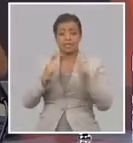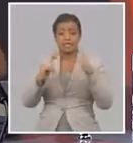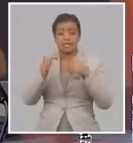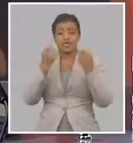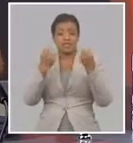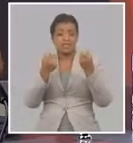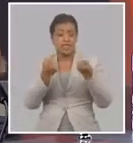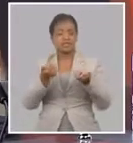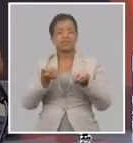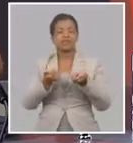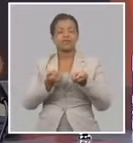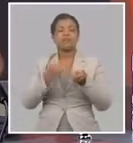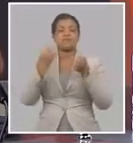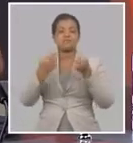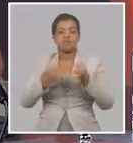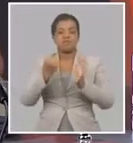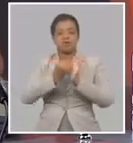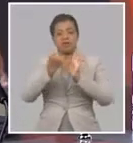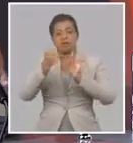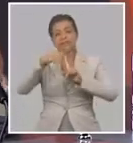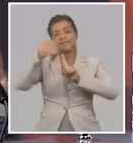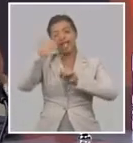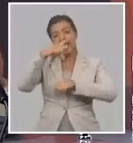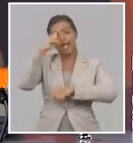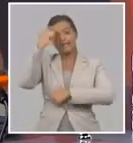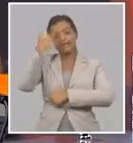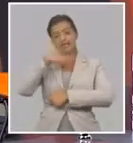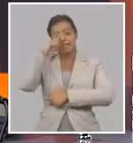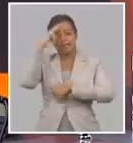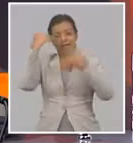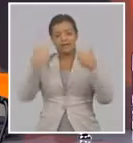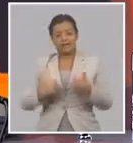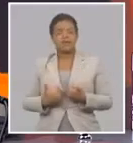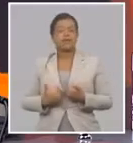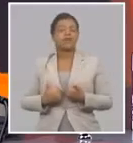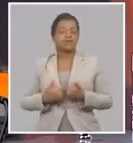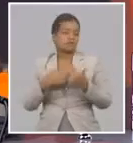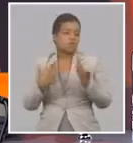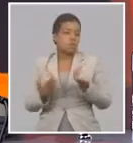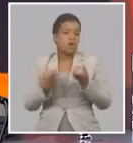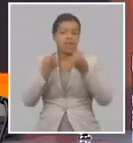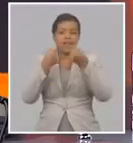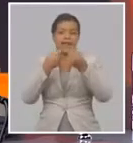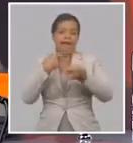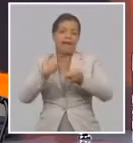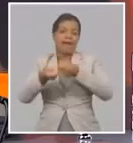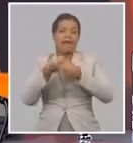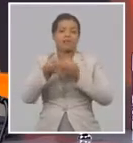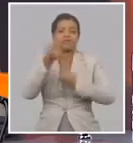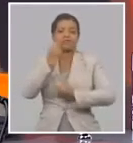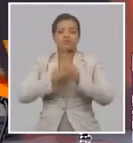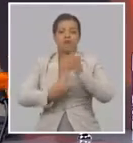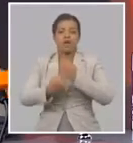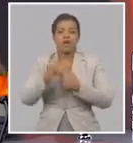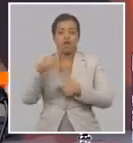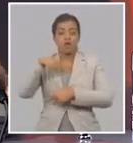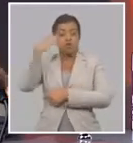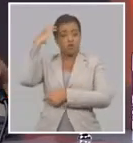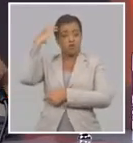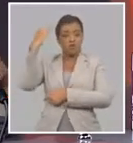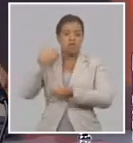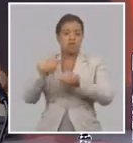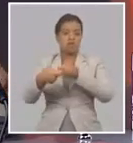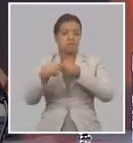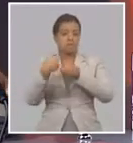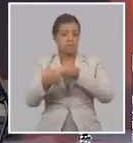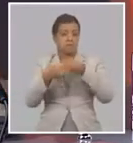finanzas y precios establecer una tasa sanitaria por los costos para cubrir los gastos que incurre el estado en